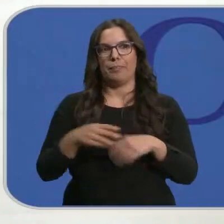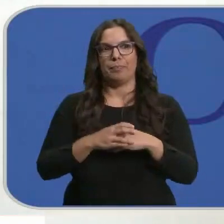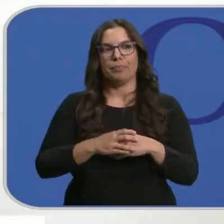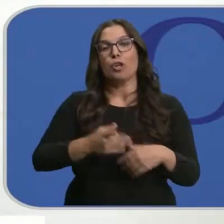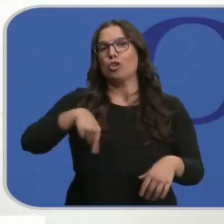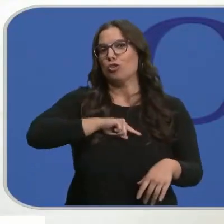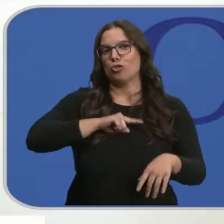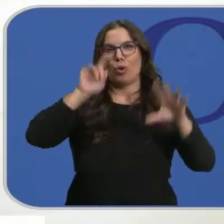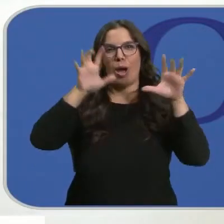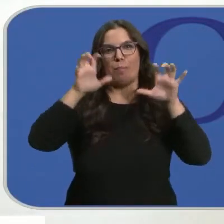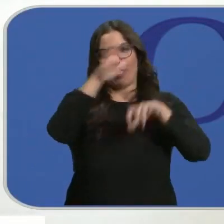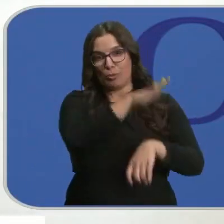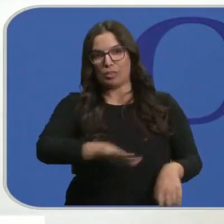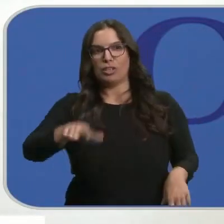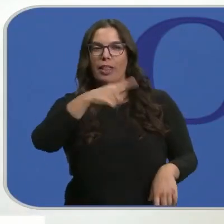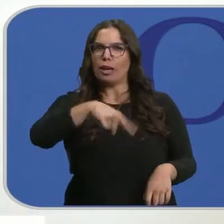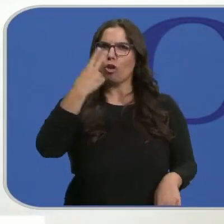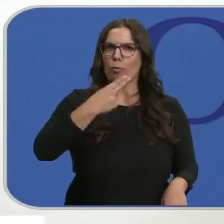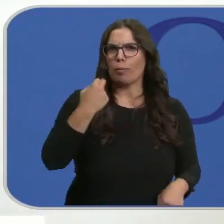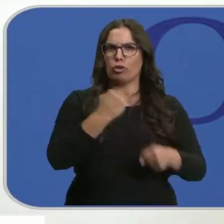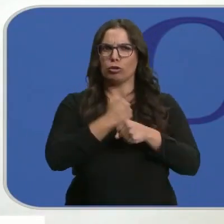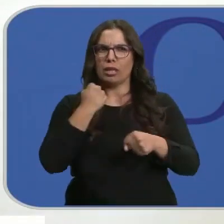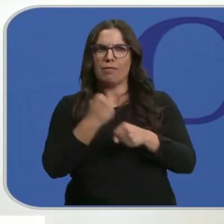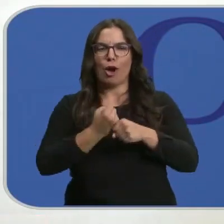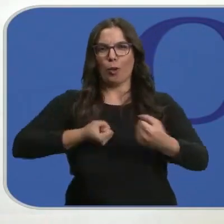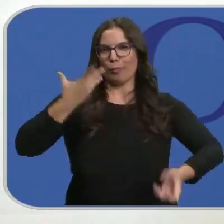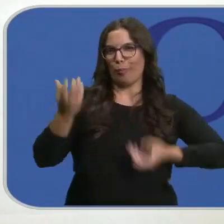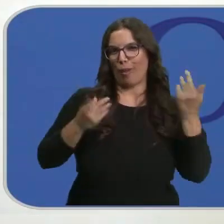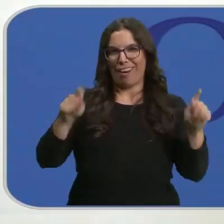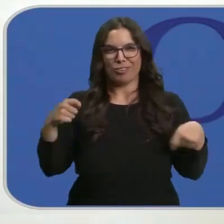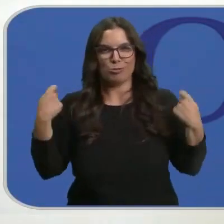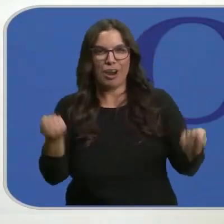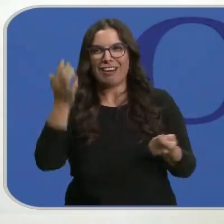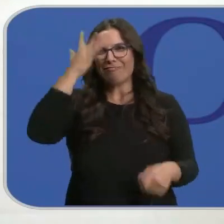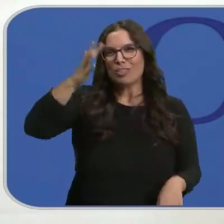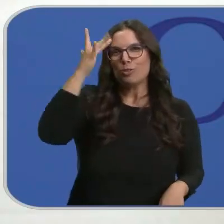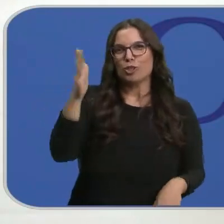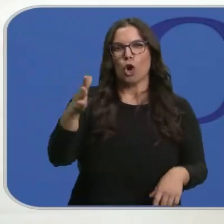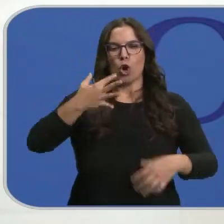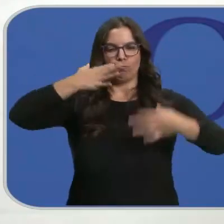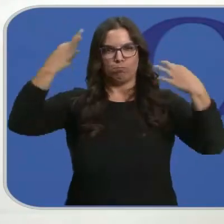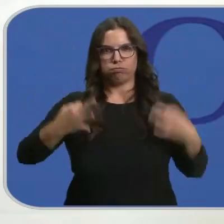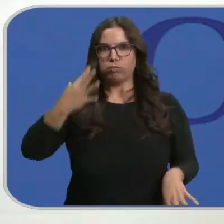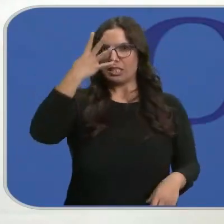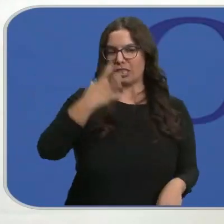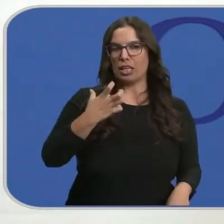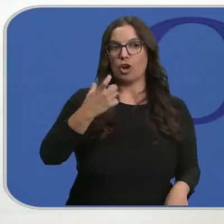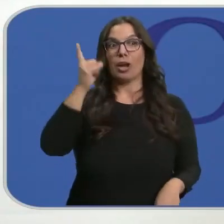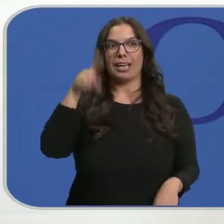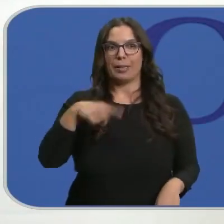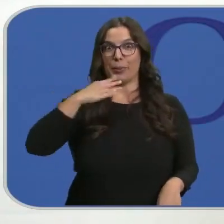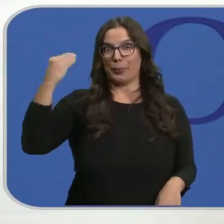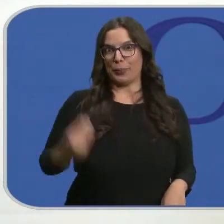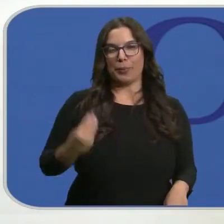nosotros muchísimo de ellos... ...de su compromiso con el trabajo... ...de su espontaneidad... su ilusión... ...de su rigor... ...y de su